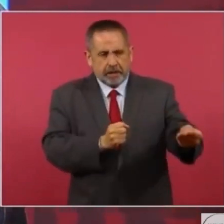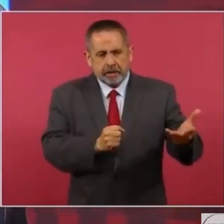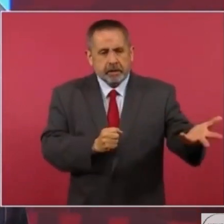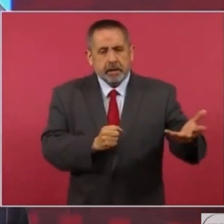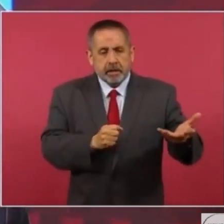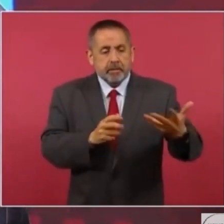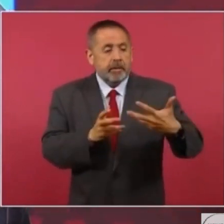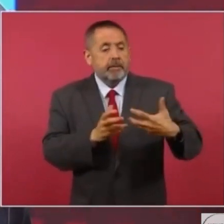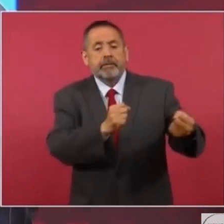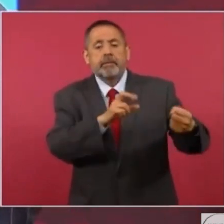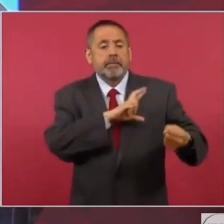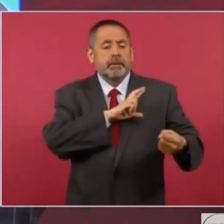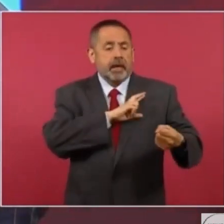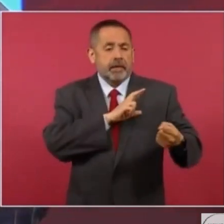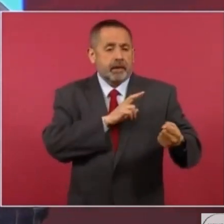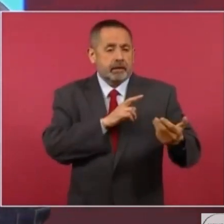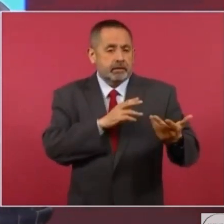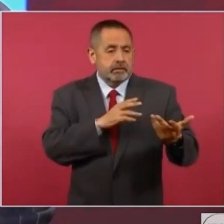privadas,